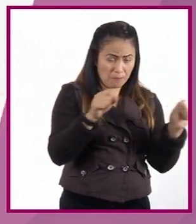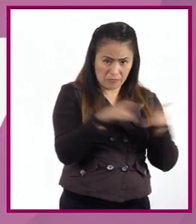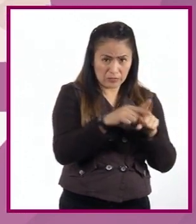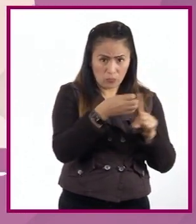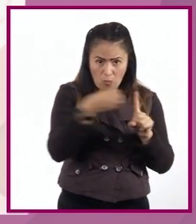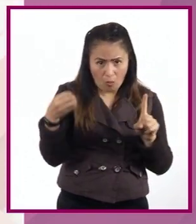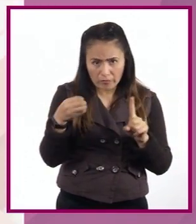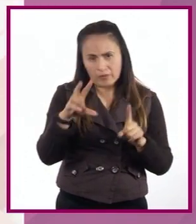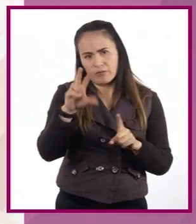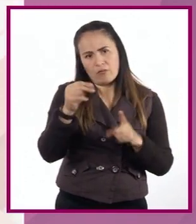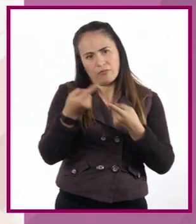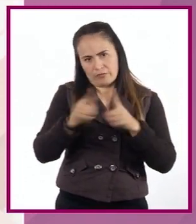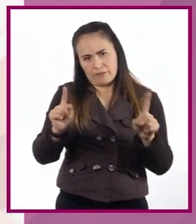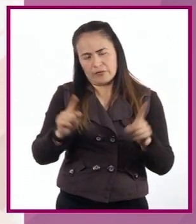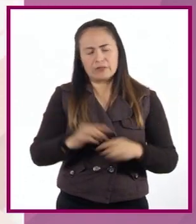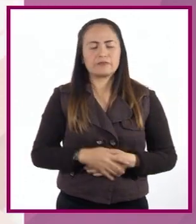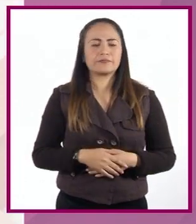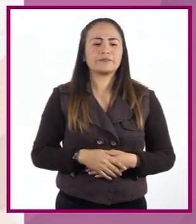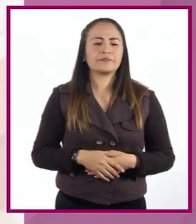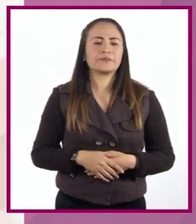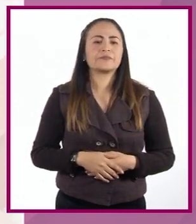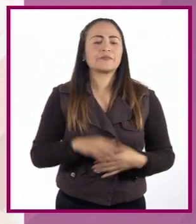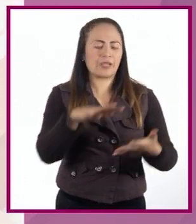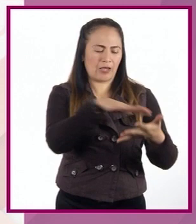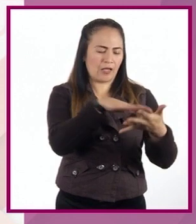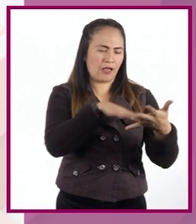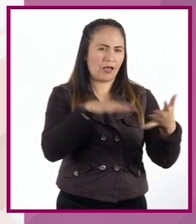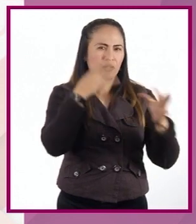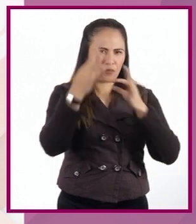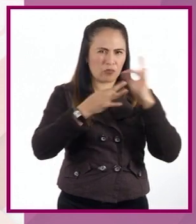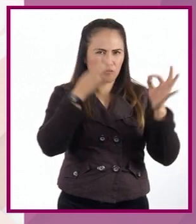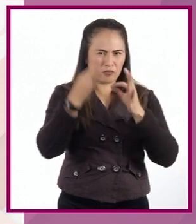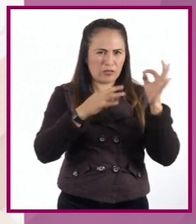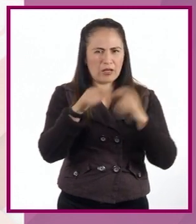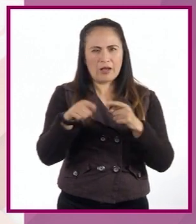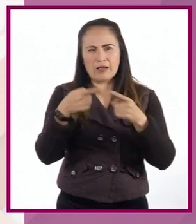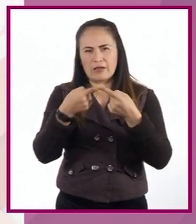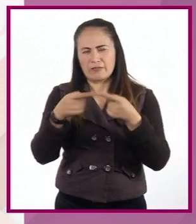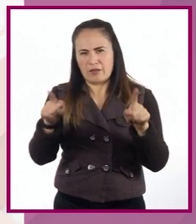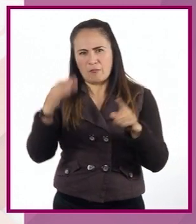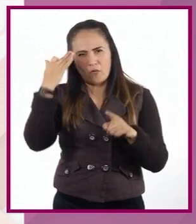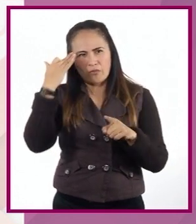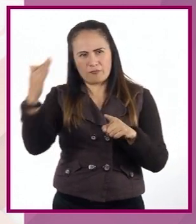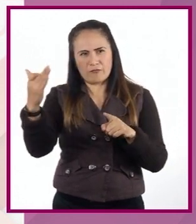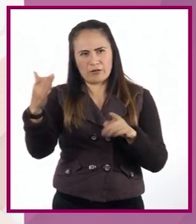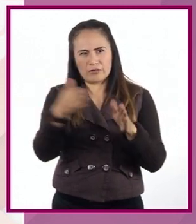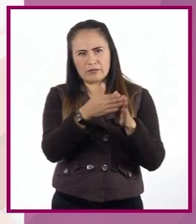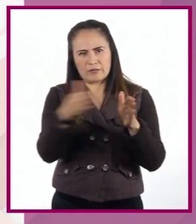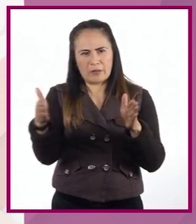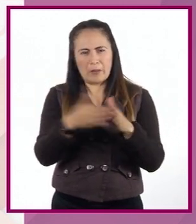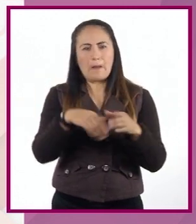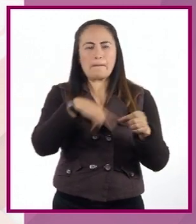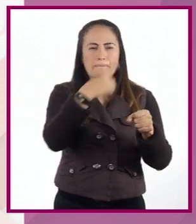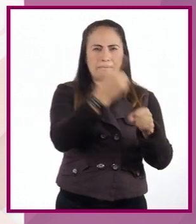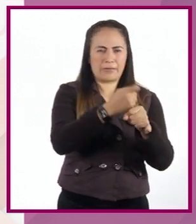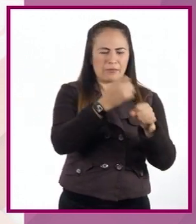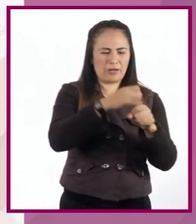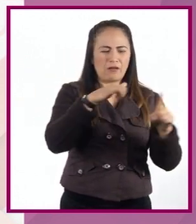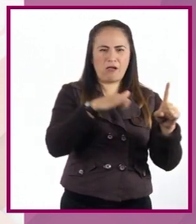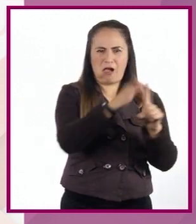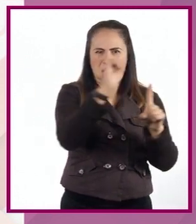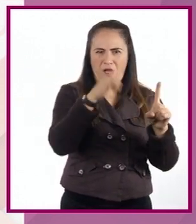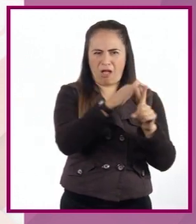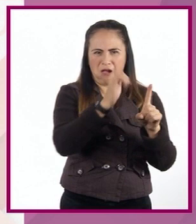Veamos. A diferencia de la nota periodística, en la línea del tiempo primero se menciona el bullying que recibió Trixia